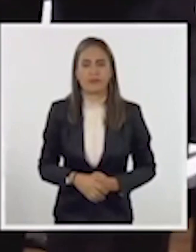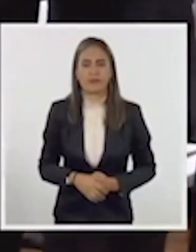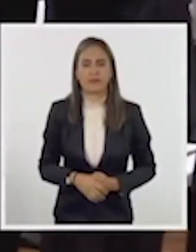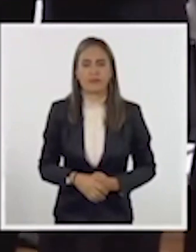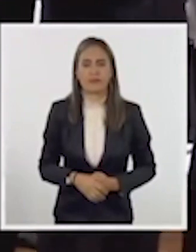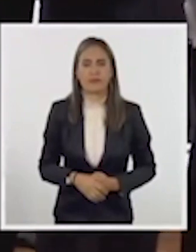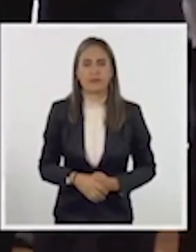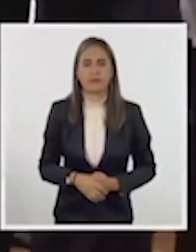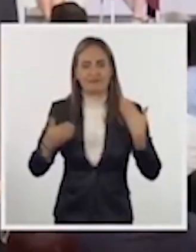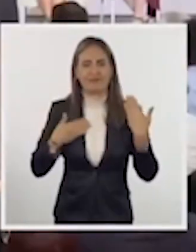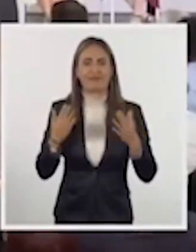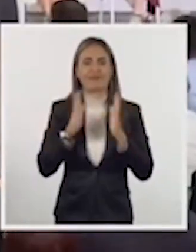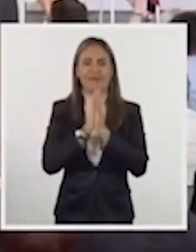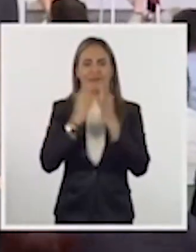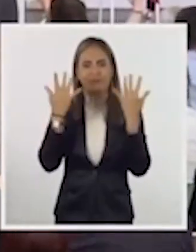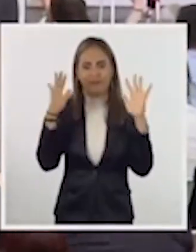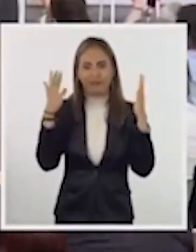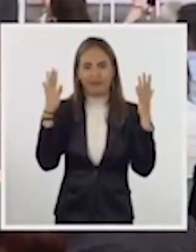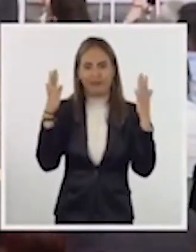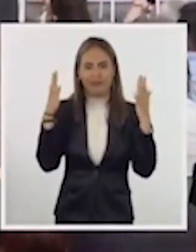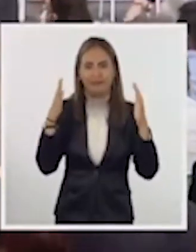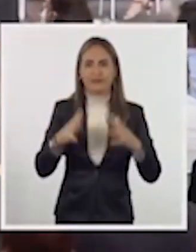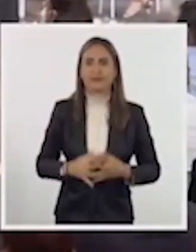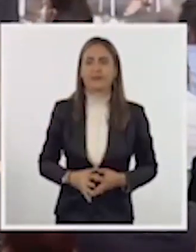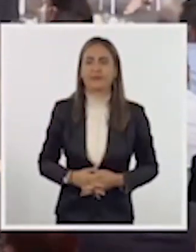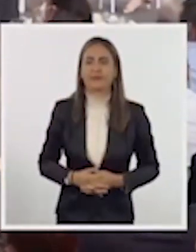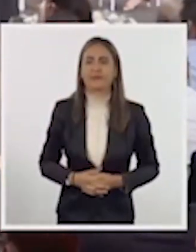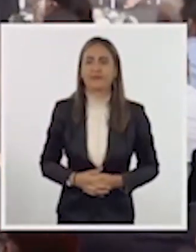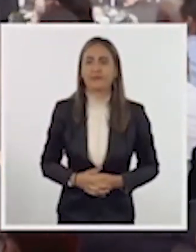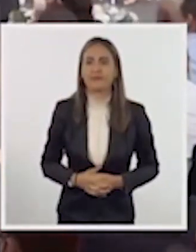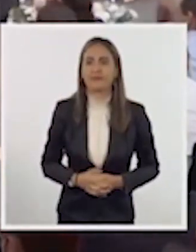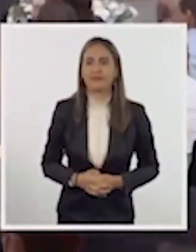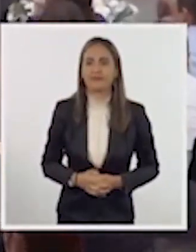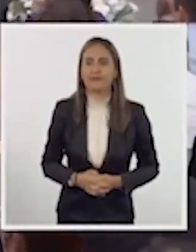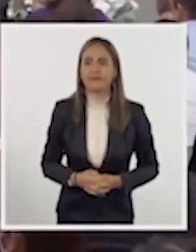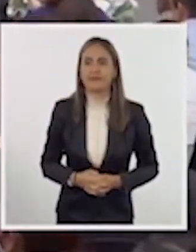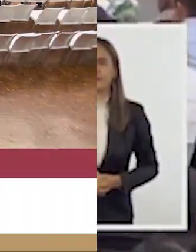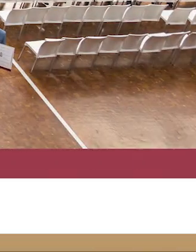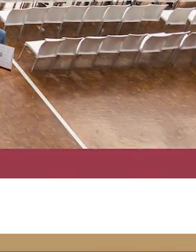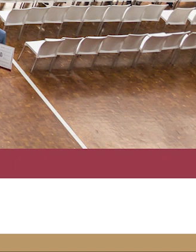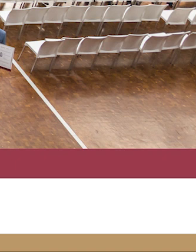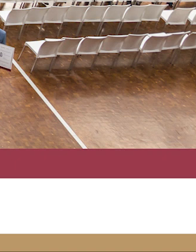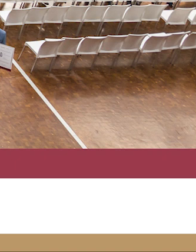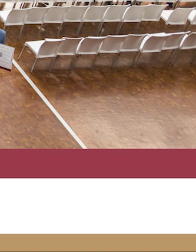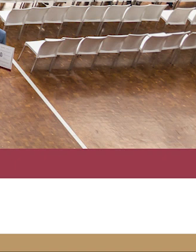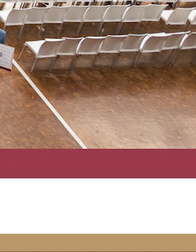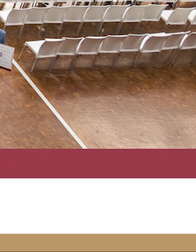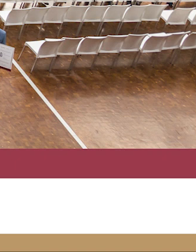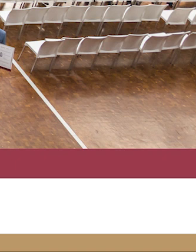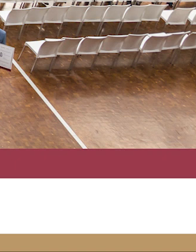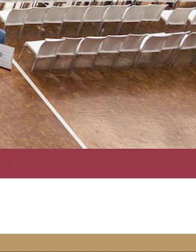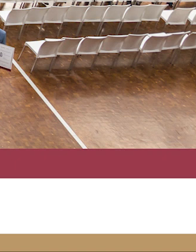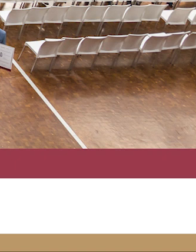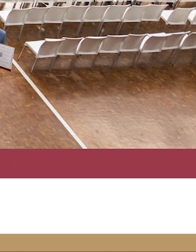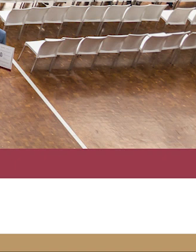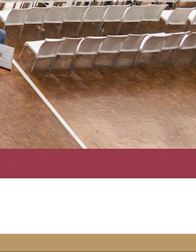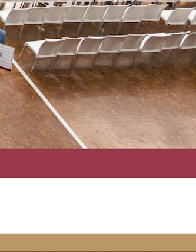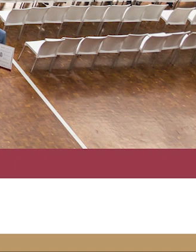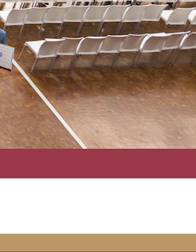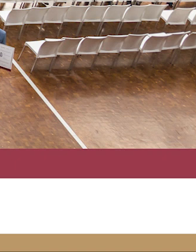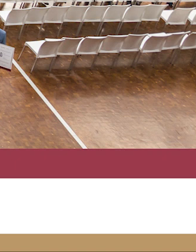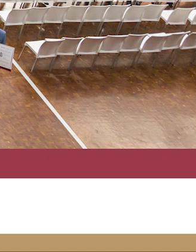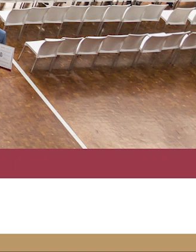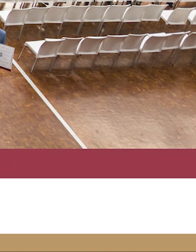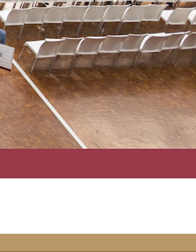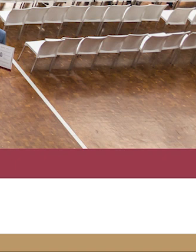compañeros y a quienes hicieron posible que cumplieran su meta. Todos son muestra de la capacidad de resiliencia, del profesionalismo a través de la educación a